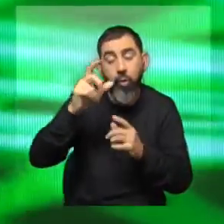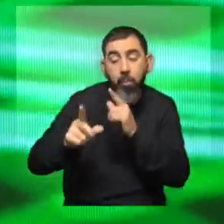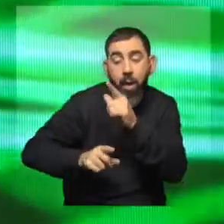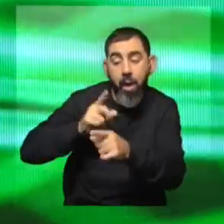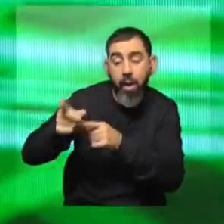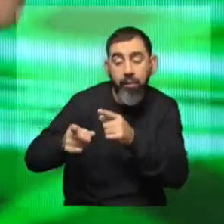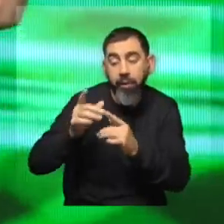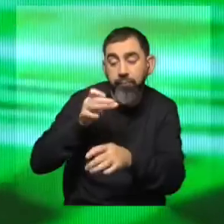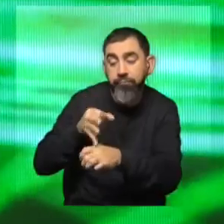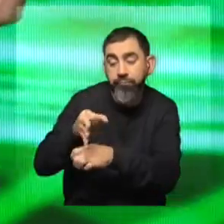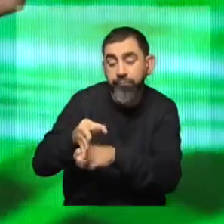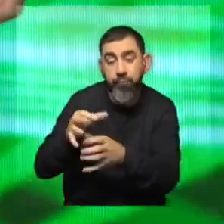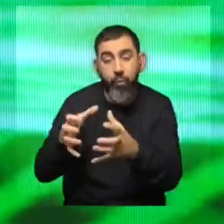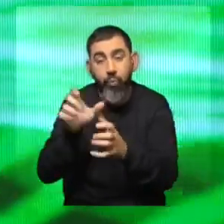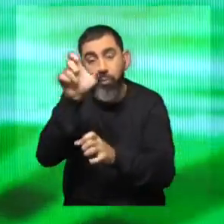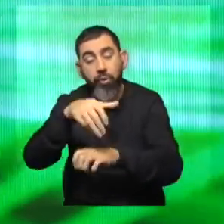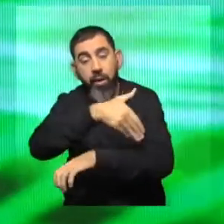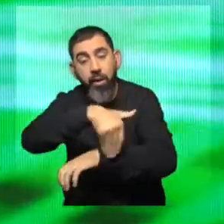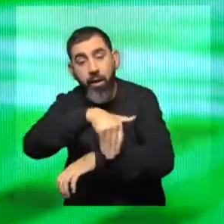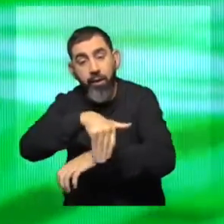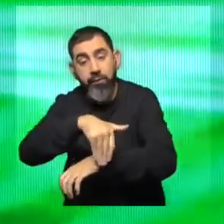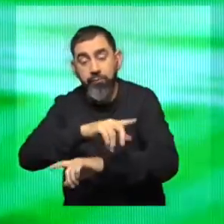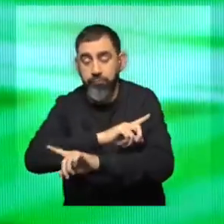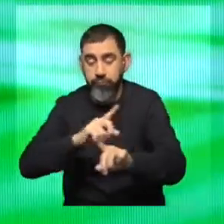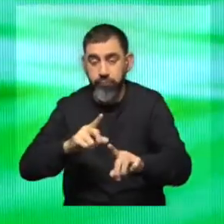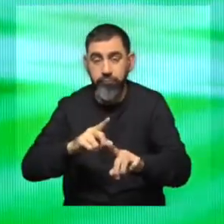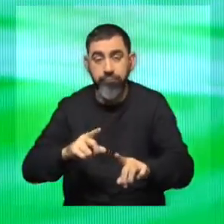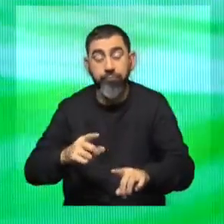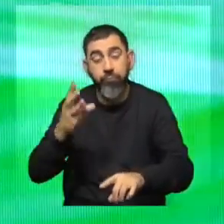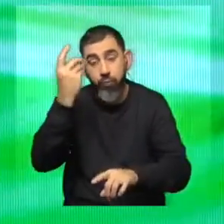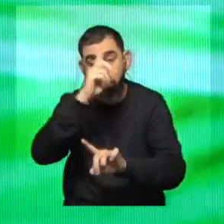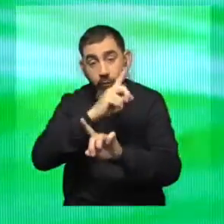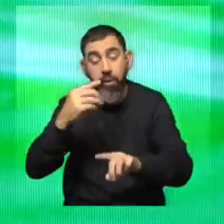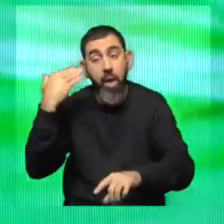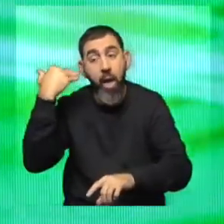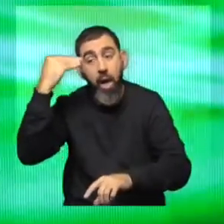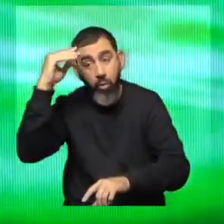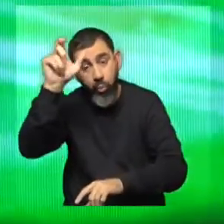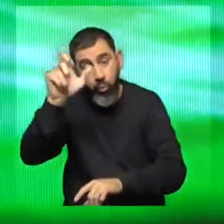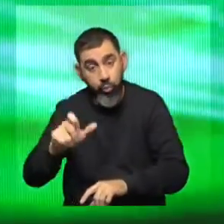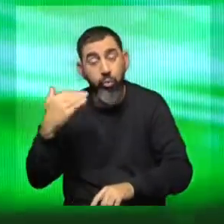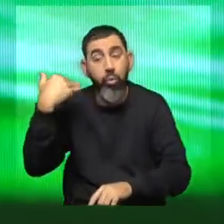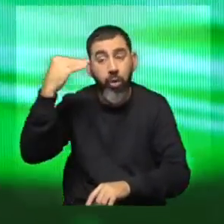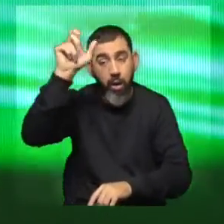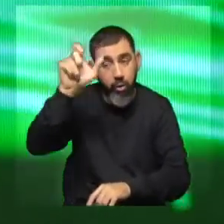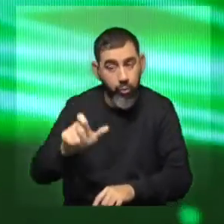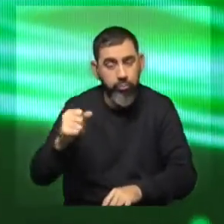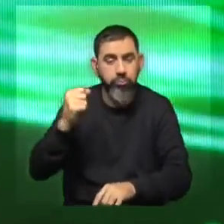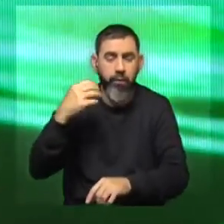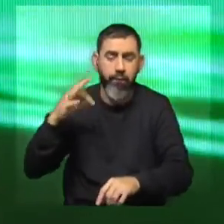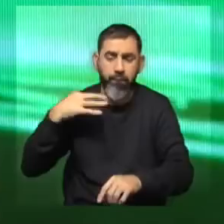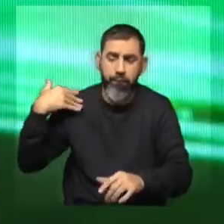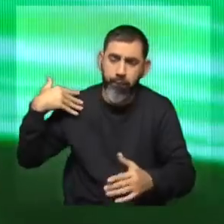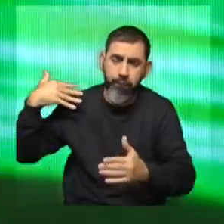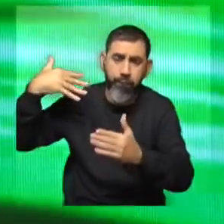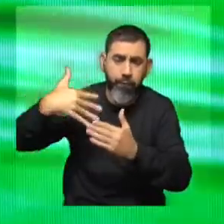educa a un grupo de personas no nosotros no olvidemos que estamos trabajando con adultos con personas grandes con personas con trayectorias de